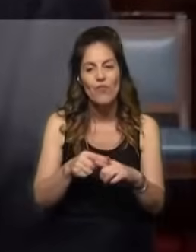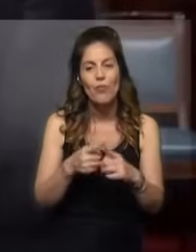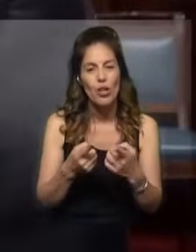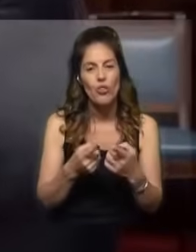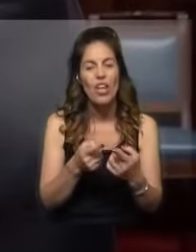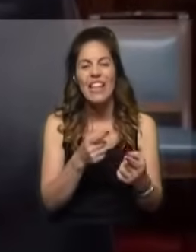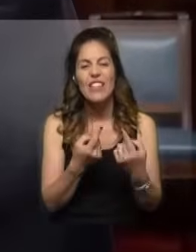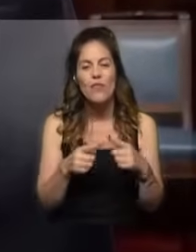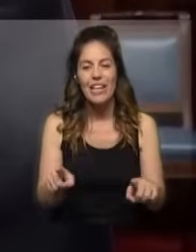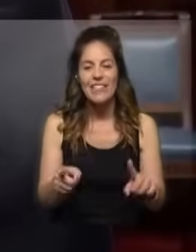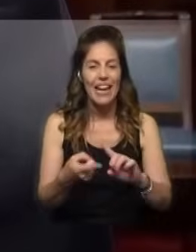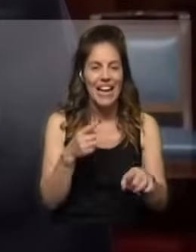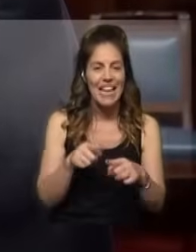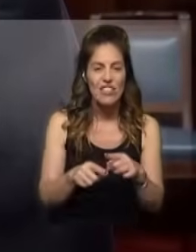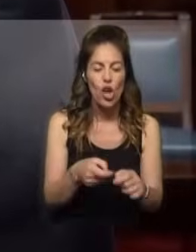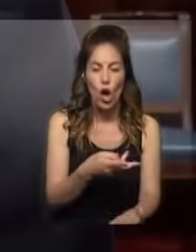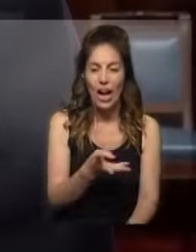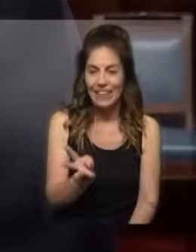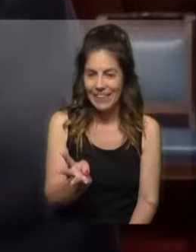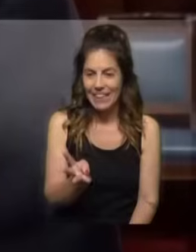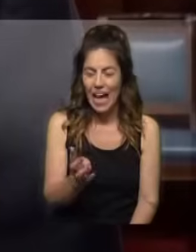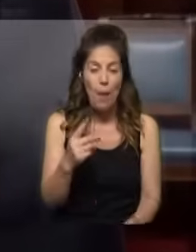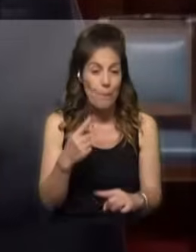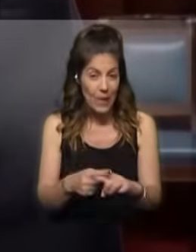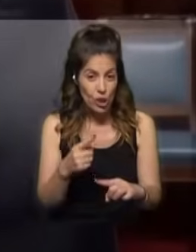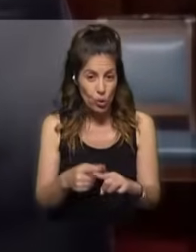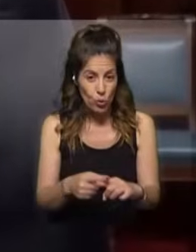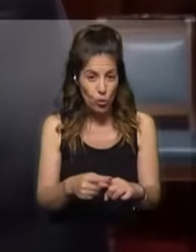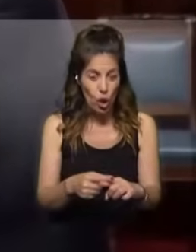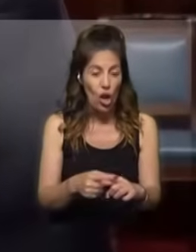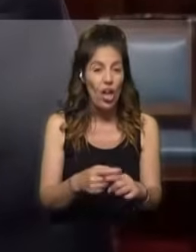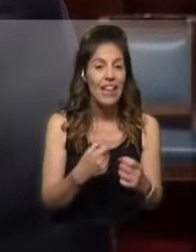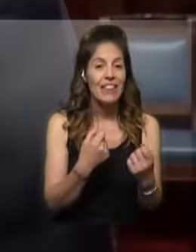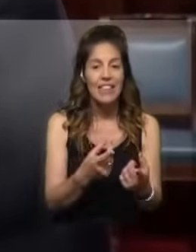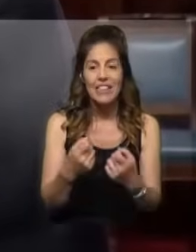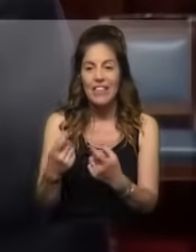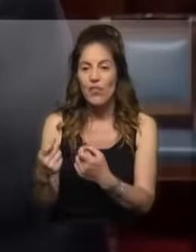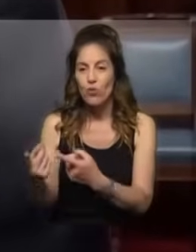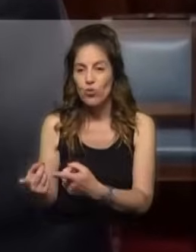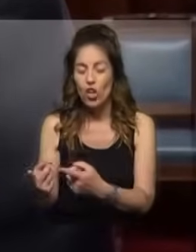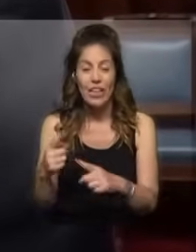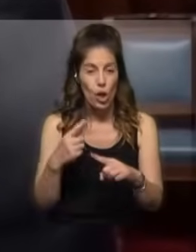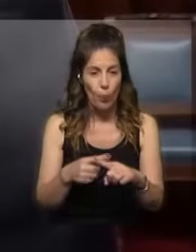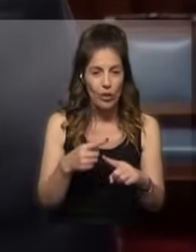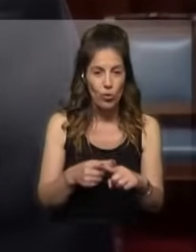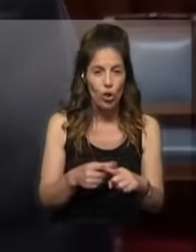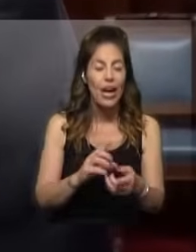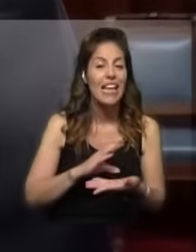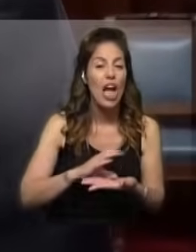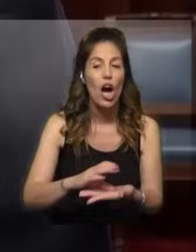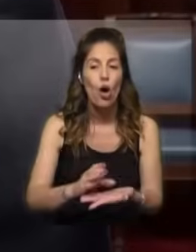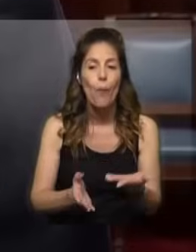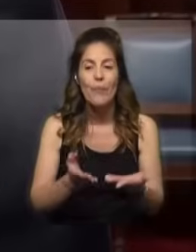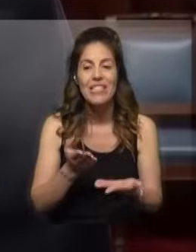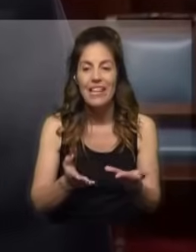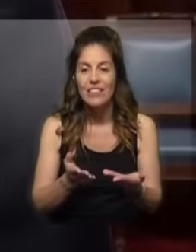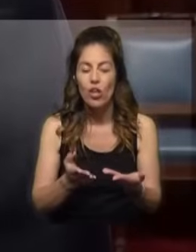tiene que ver con la cantidad de minutos la distribución de los minutos y la compensación eh de esos tres Cuál es